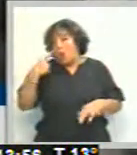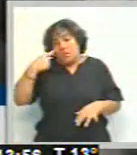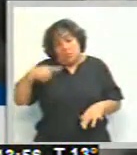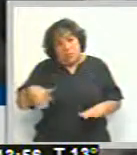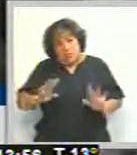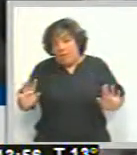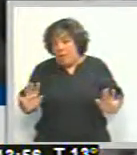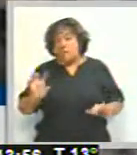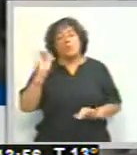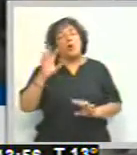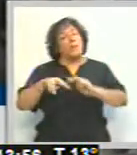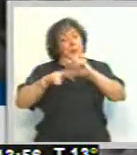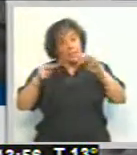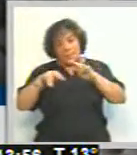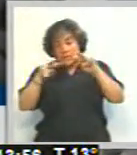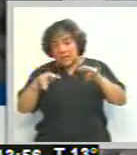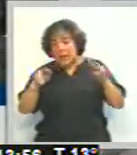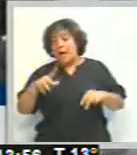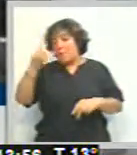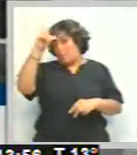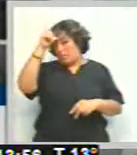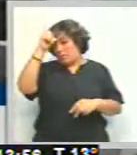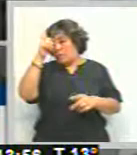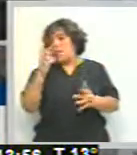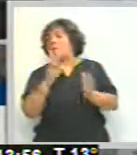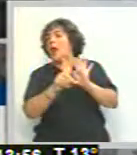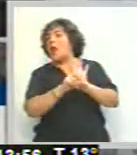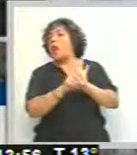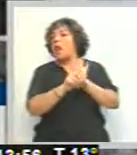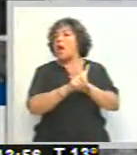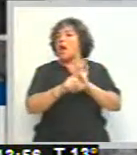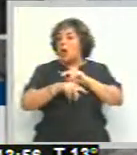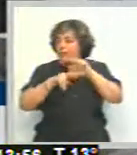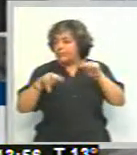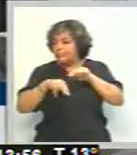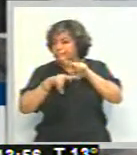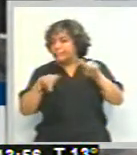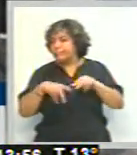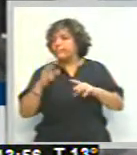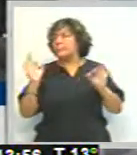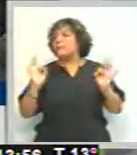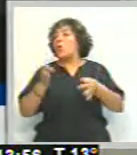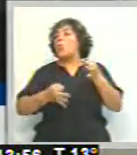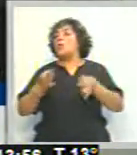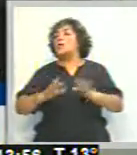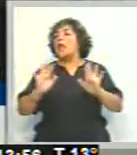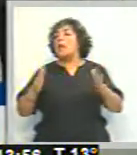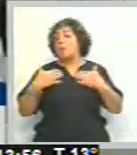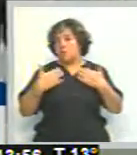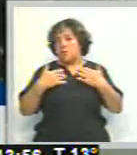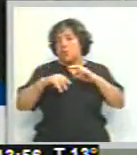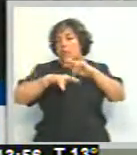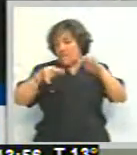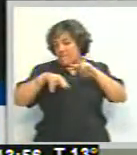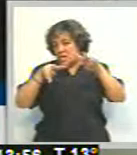está en etapa investigativa el departamento de legales está llevando las actuaciones judiciales para que se lleve una investigación